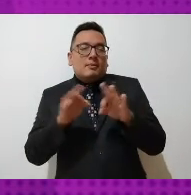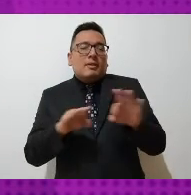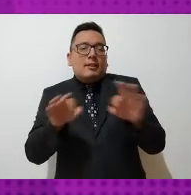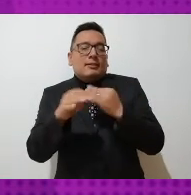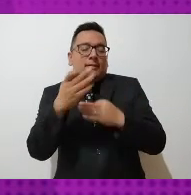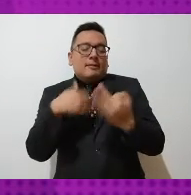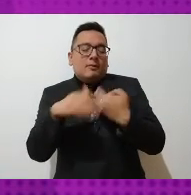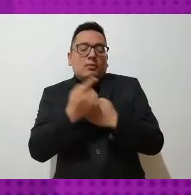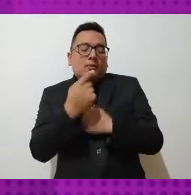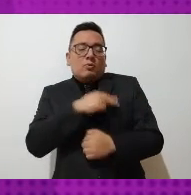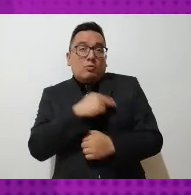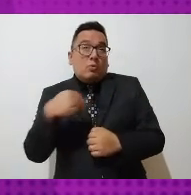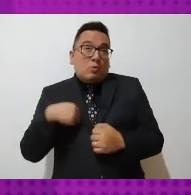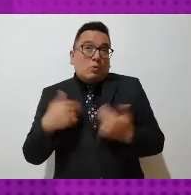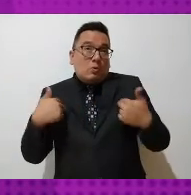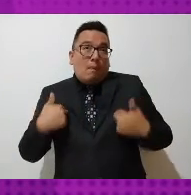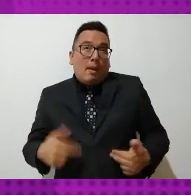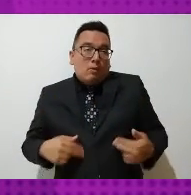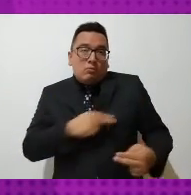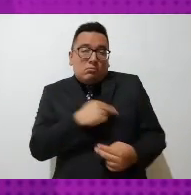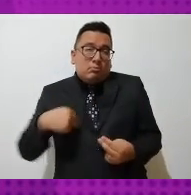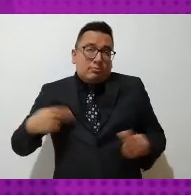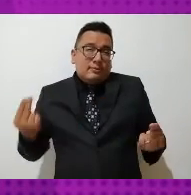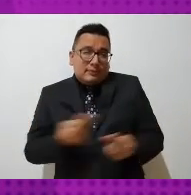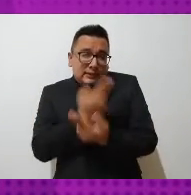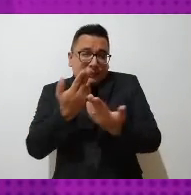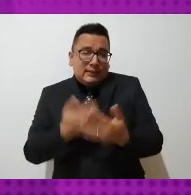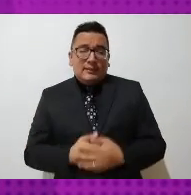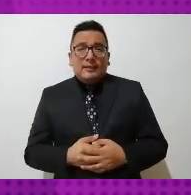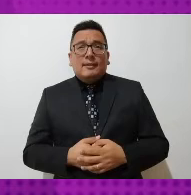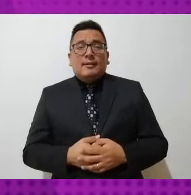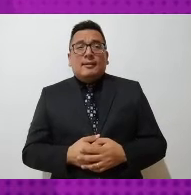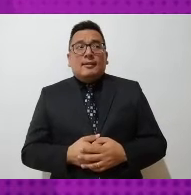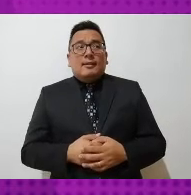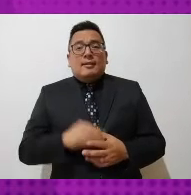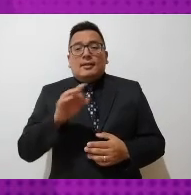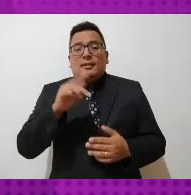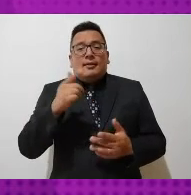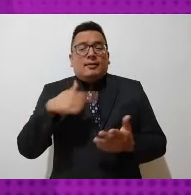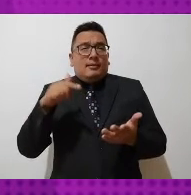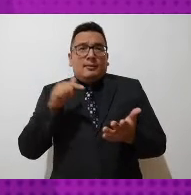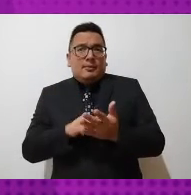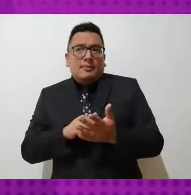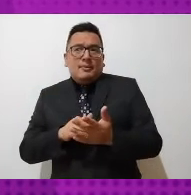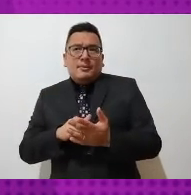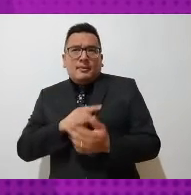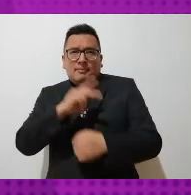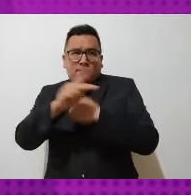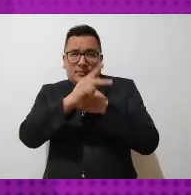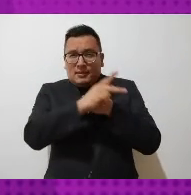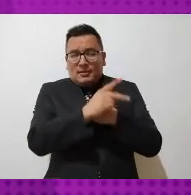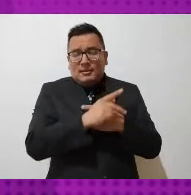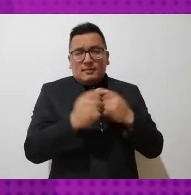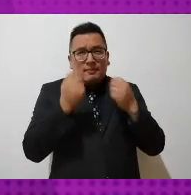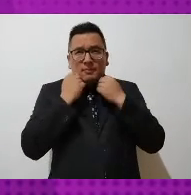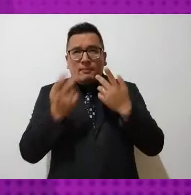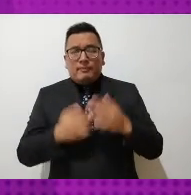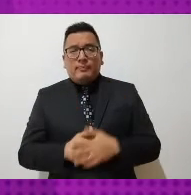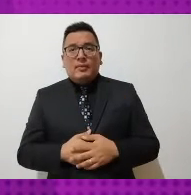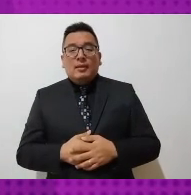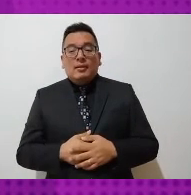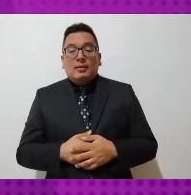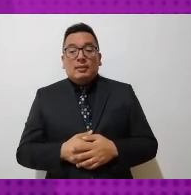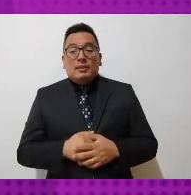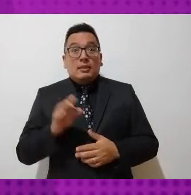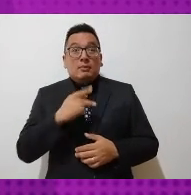todos tenemos por el simple derecho de ser humanas, de ser personas, independientemente del territorio o de la parte del mundo donde nos encontremos,